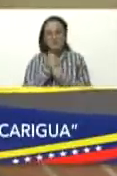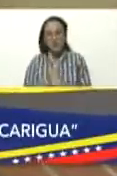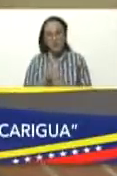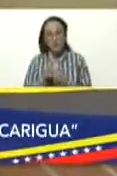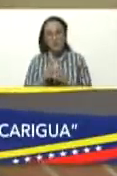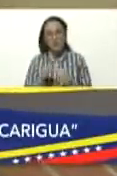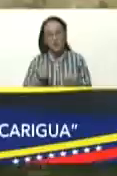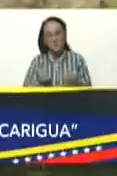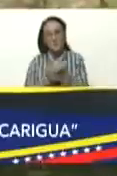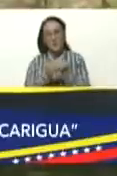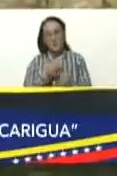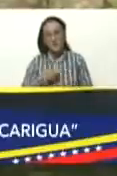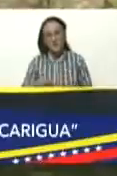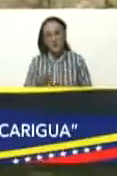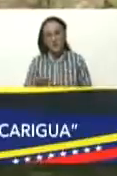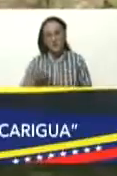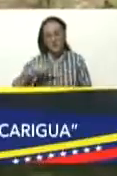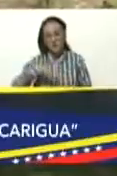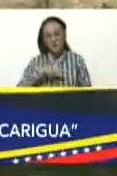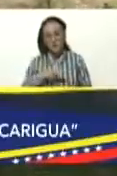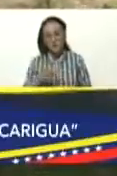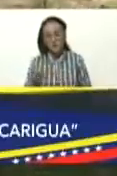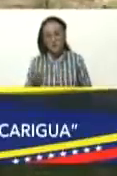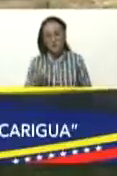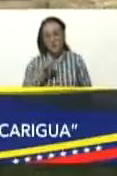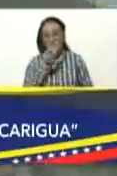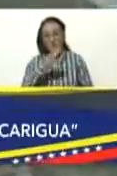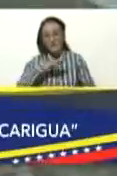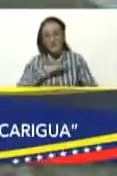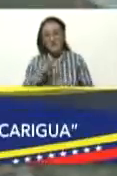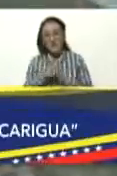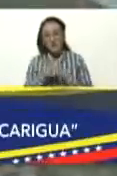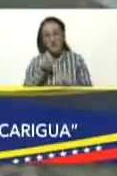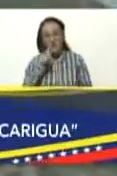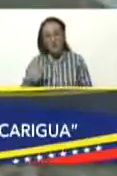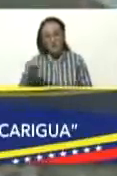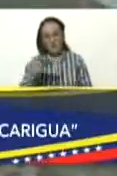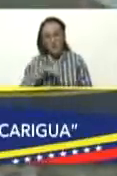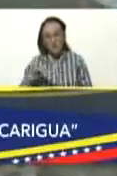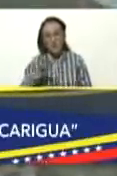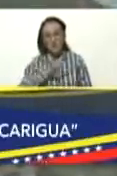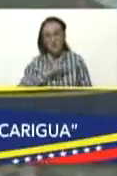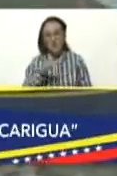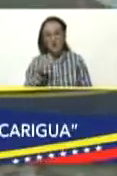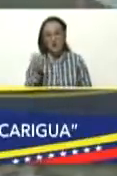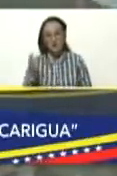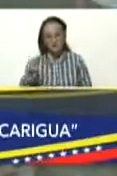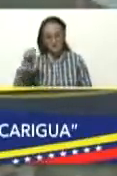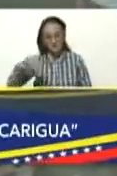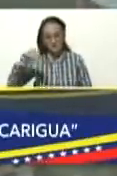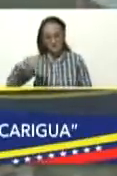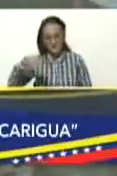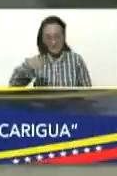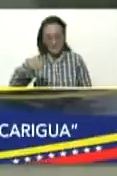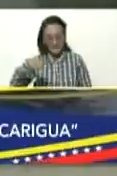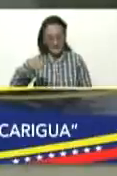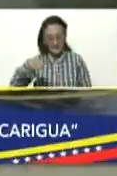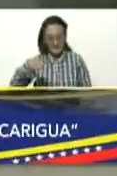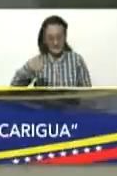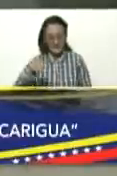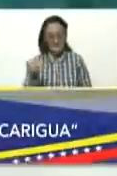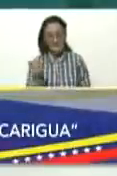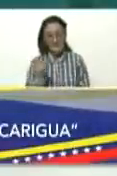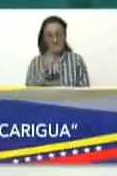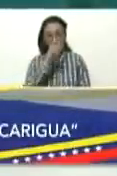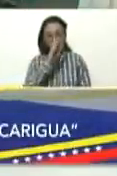su respaldo, presidente, para nosotros poder beneficiar a toda la población de la comuna guerrera de Tacarigua con gas